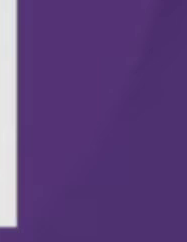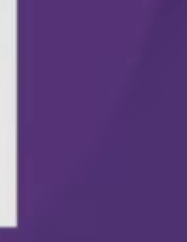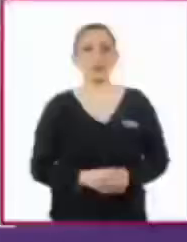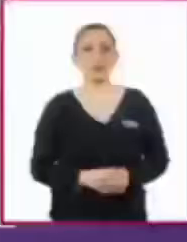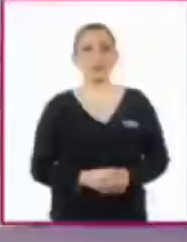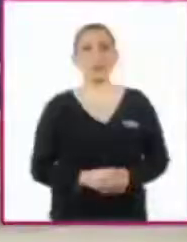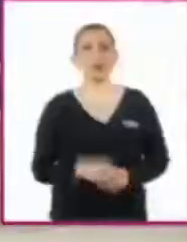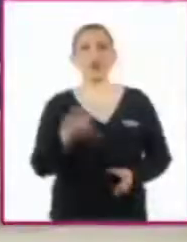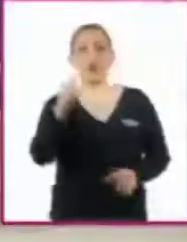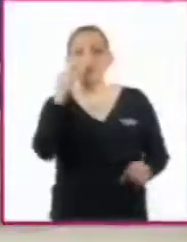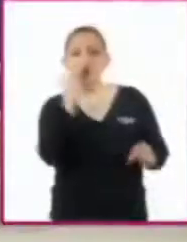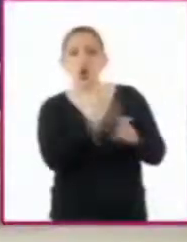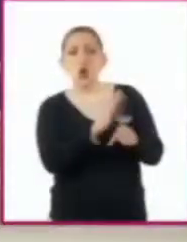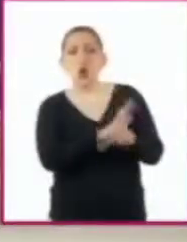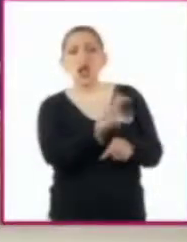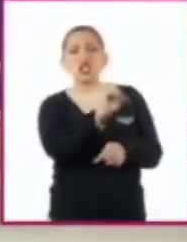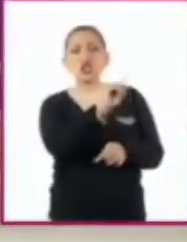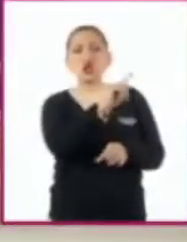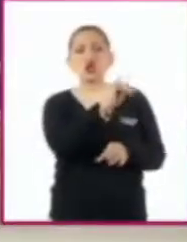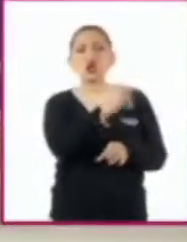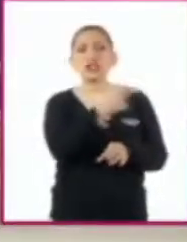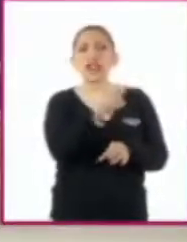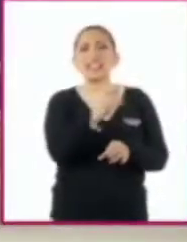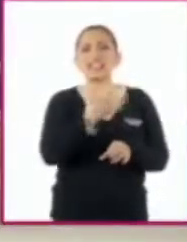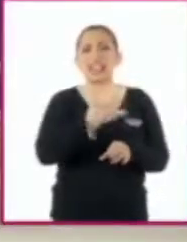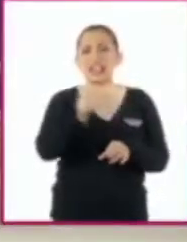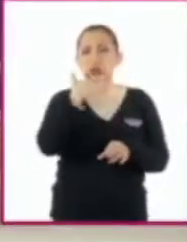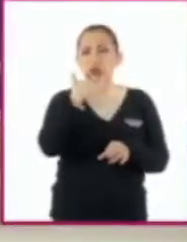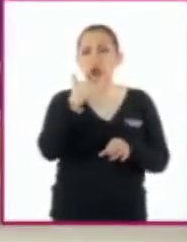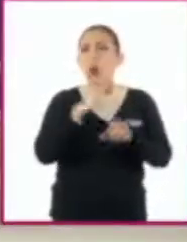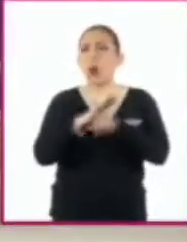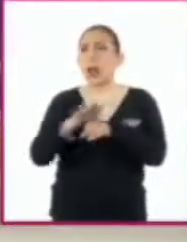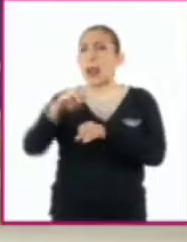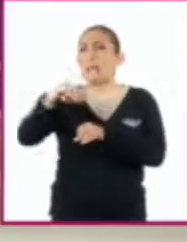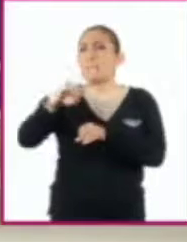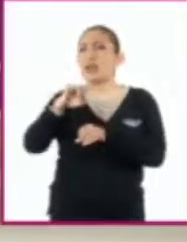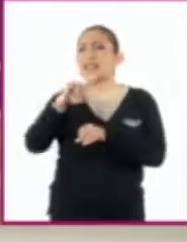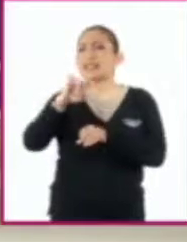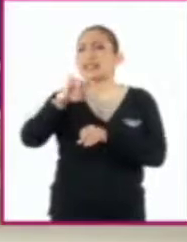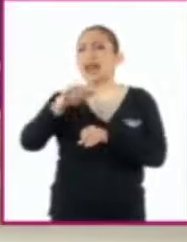¿Identifican cuáles son los solutos gaseosos contaminantes? ¿Qué tipo de mezcla es?